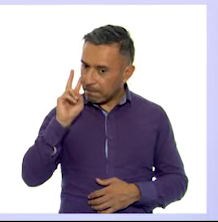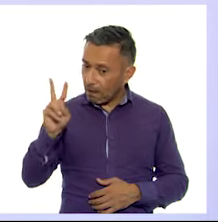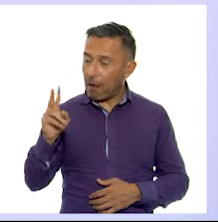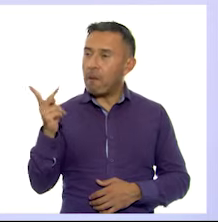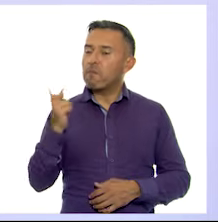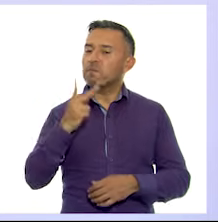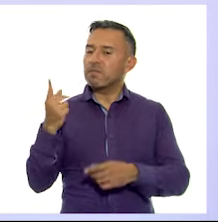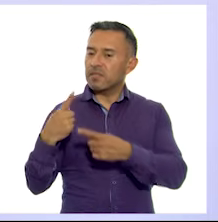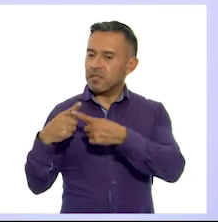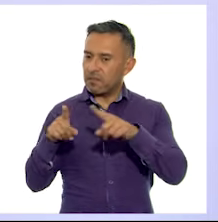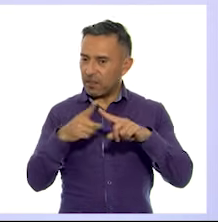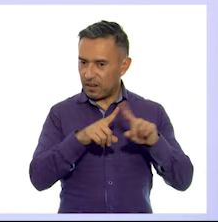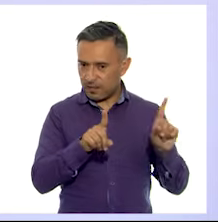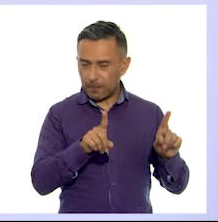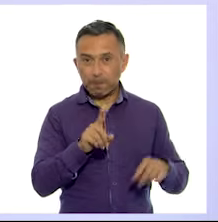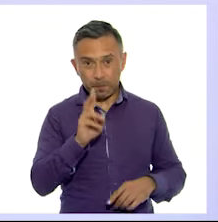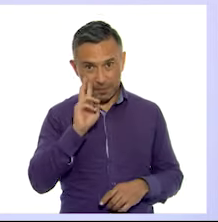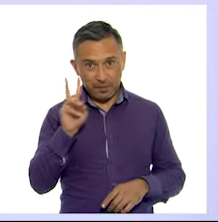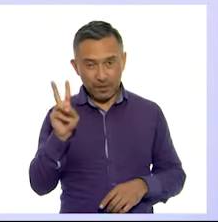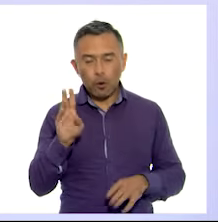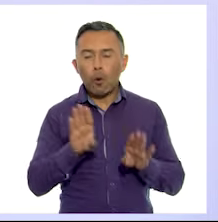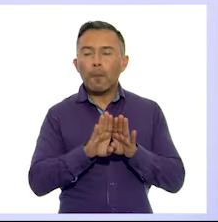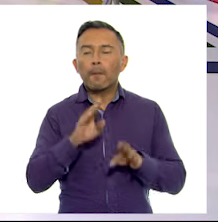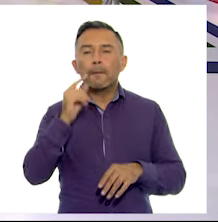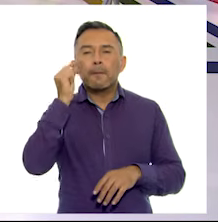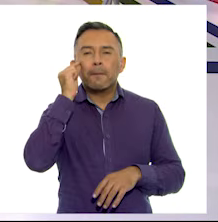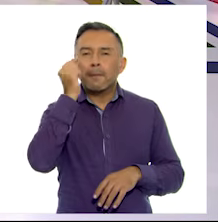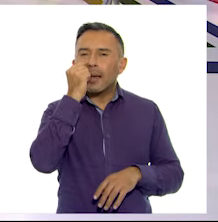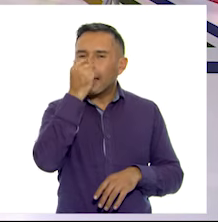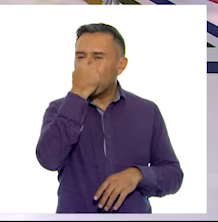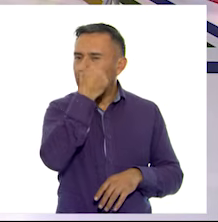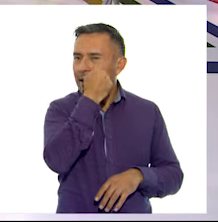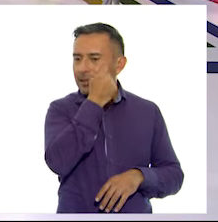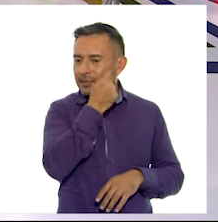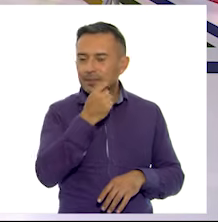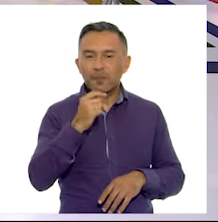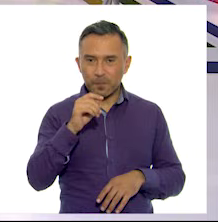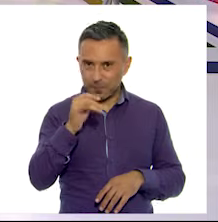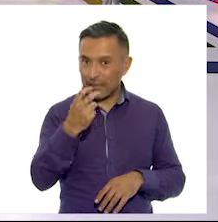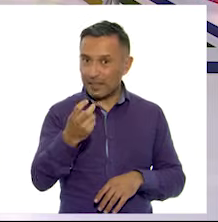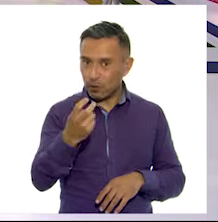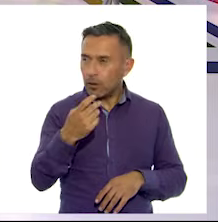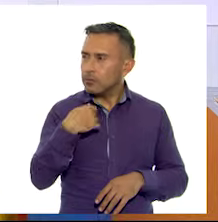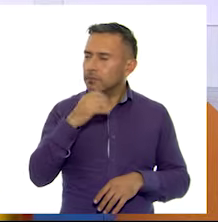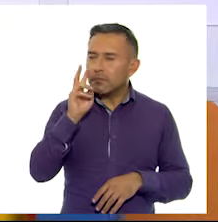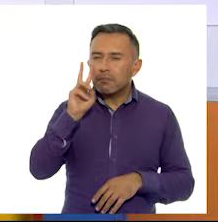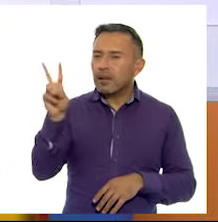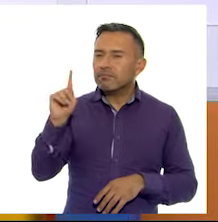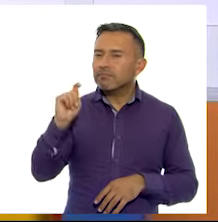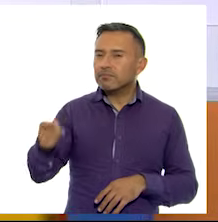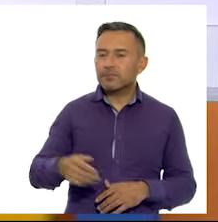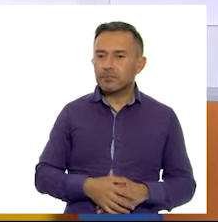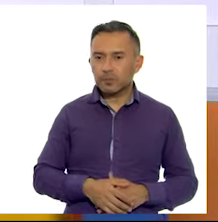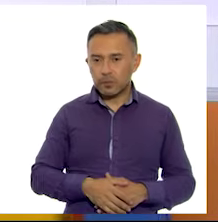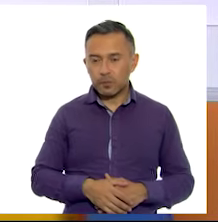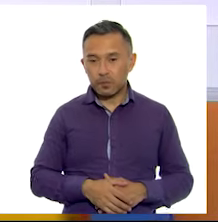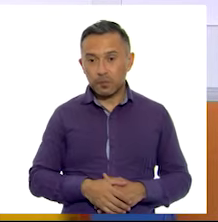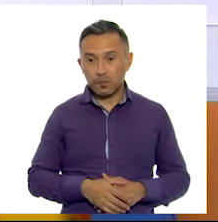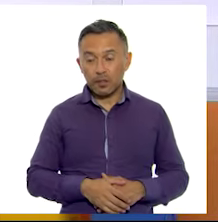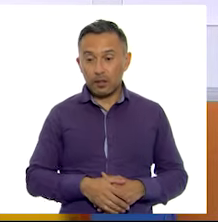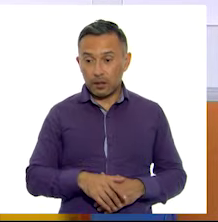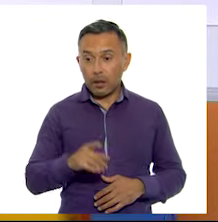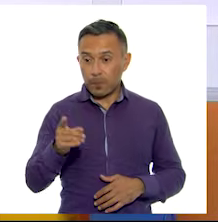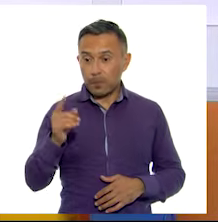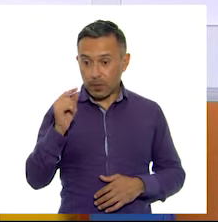¿Viste? Son como unas pecas. Exactamente. ¿Y entonces tú qué puedes notar ahí? Que los puntos que